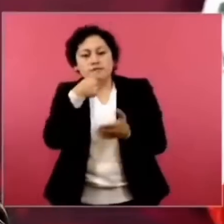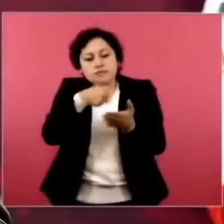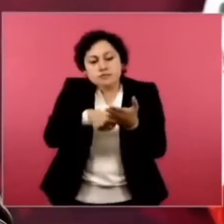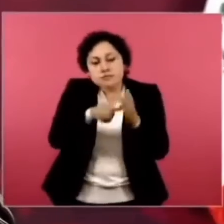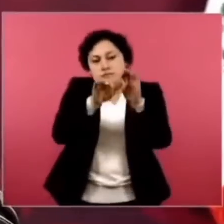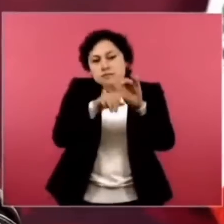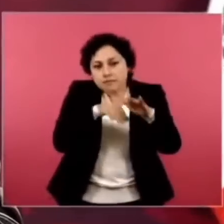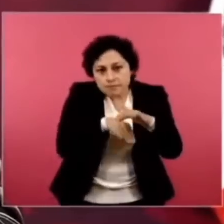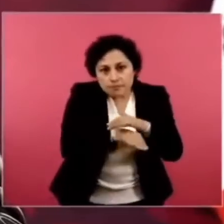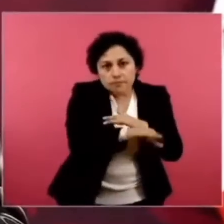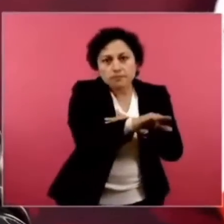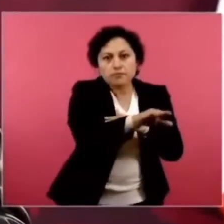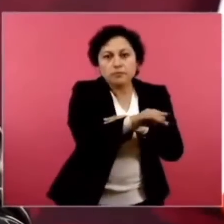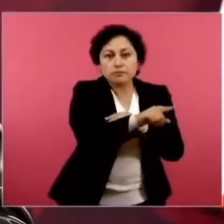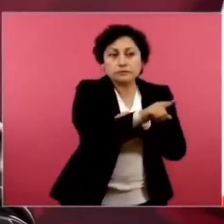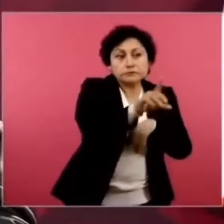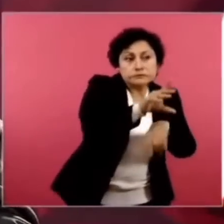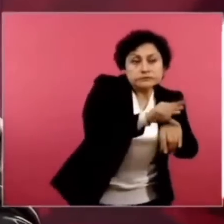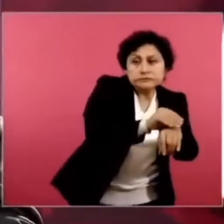querían,